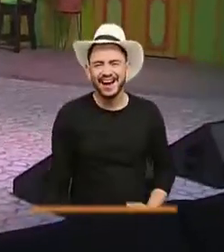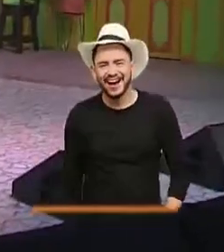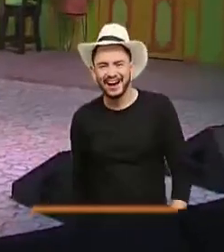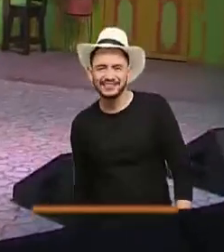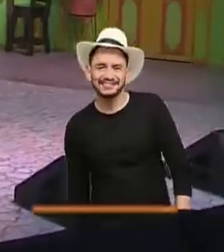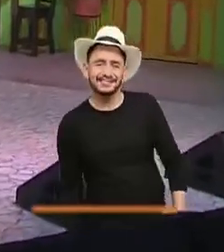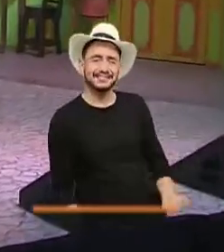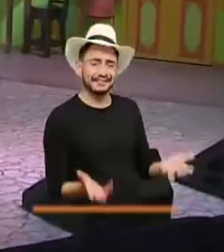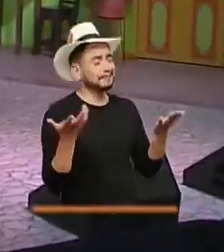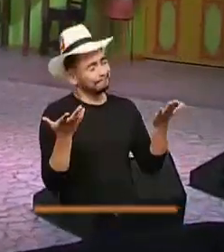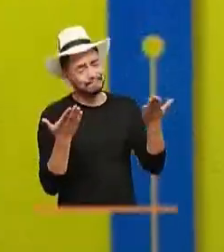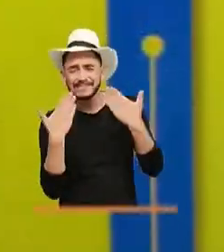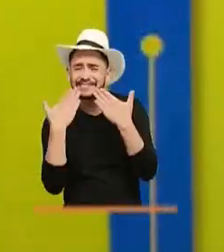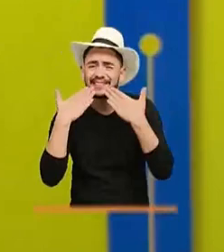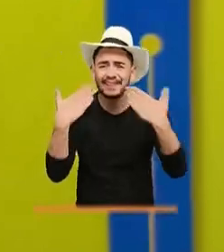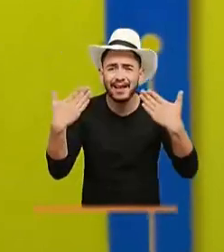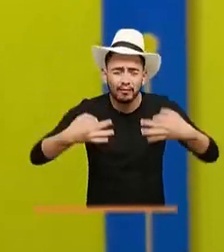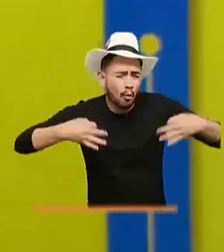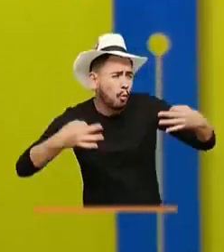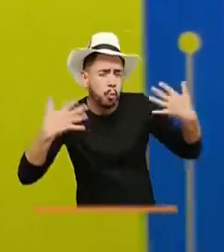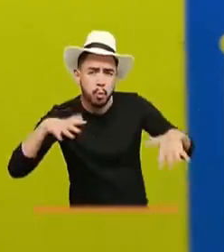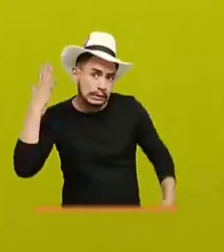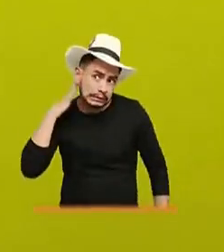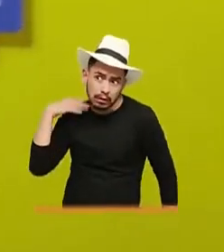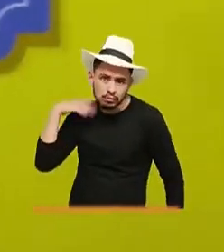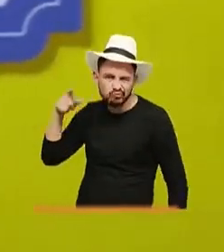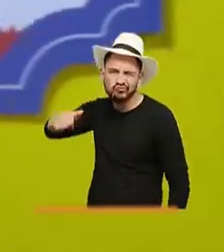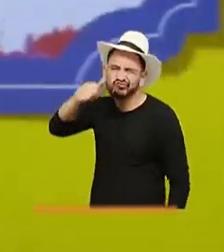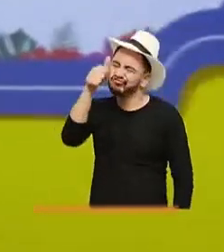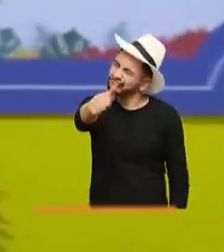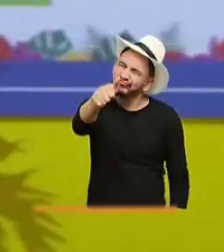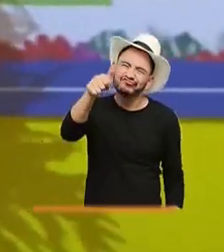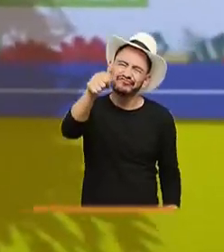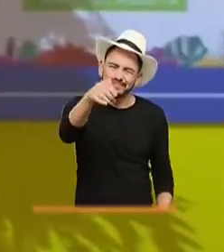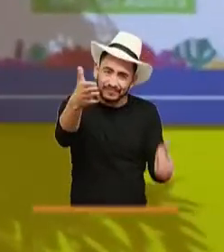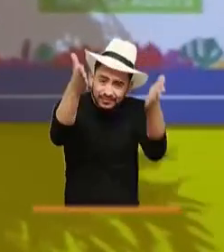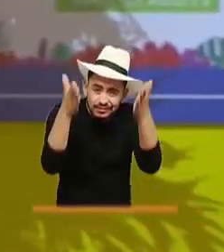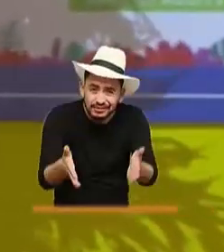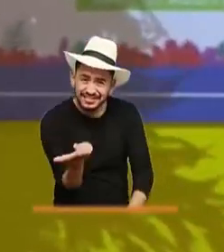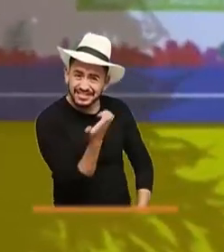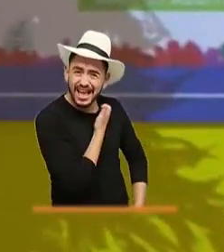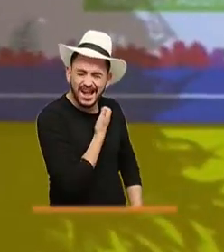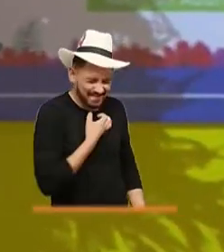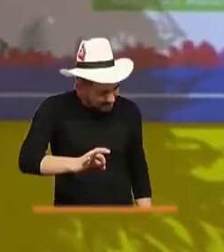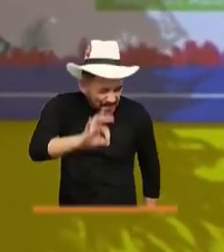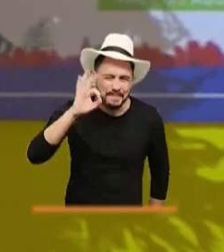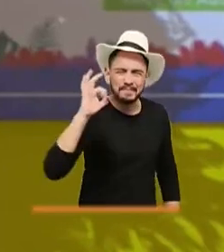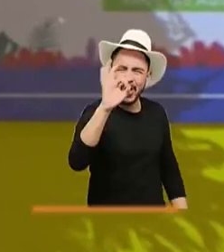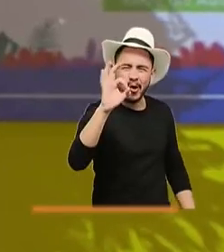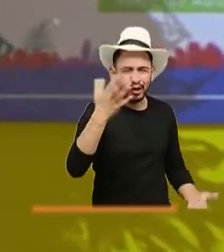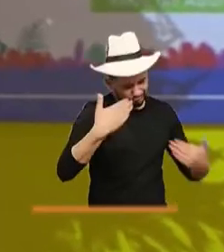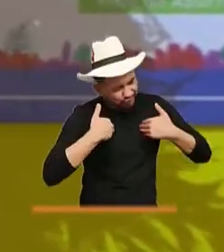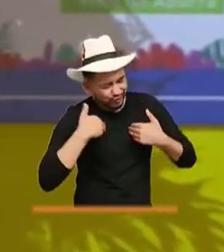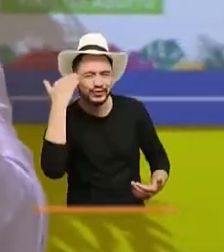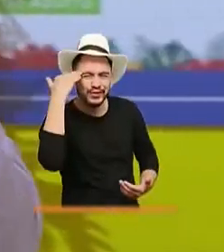Mil gracias para Daniel, que es un alcalde perfecto. Reconozco